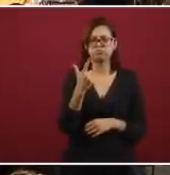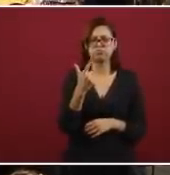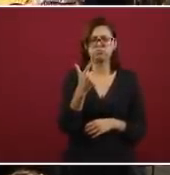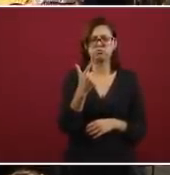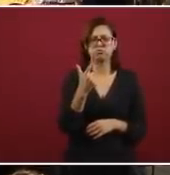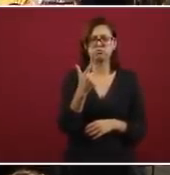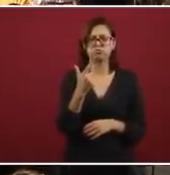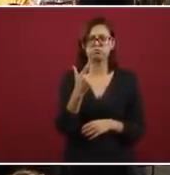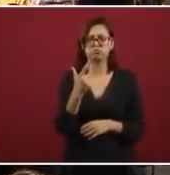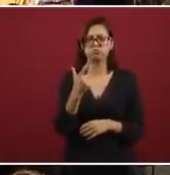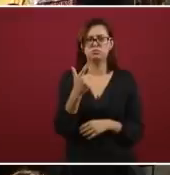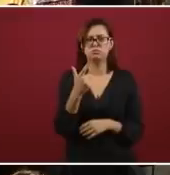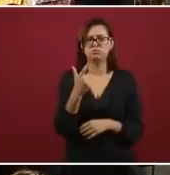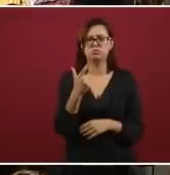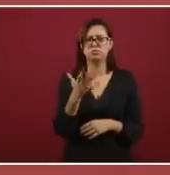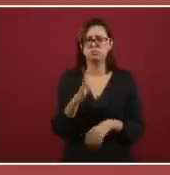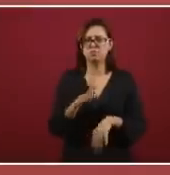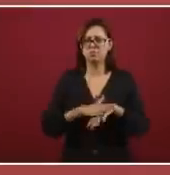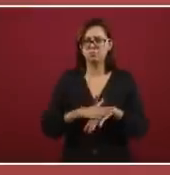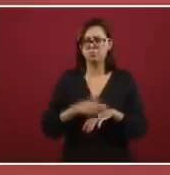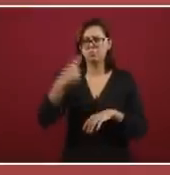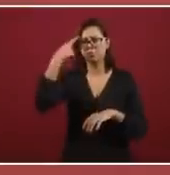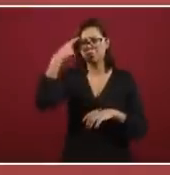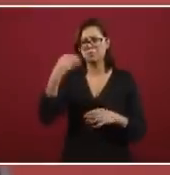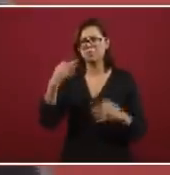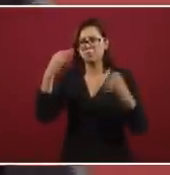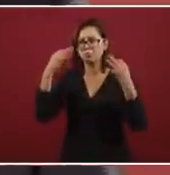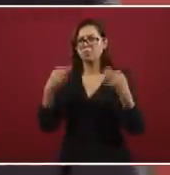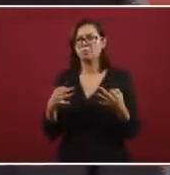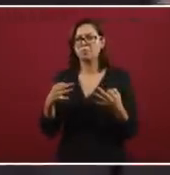el más racional,